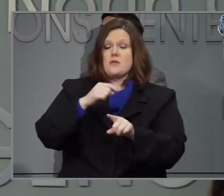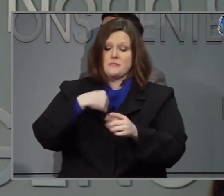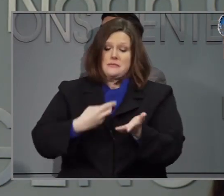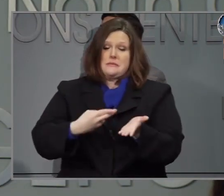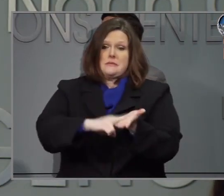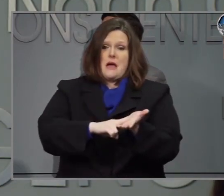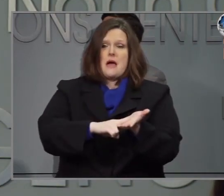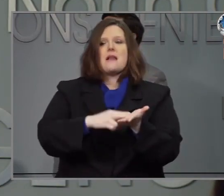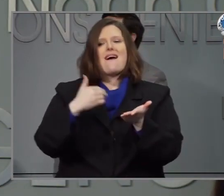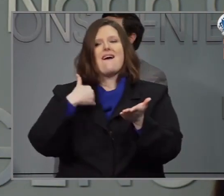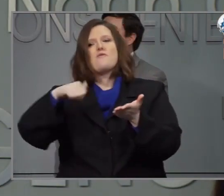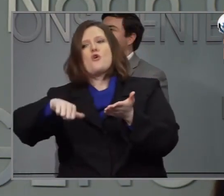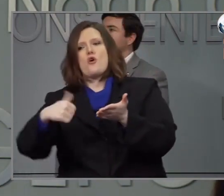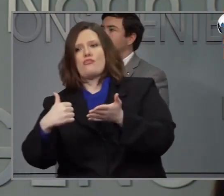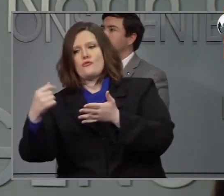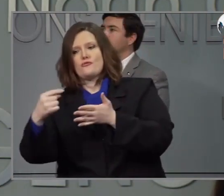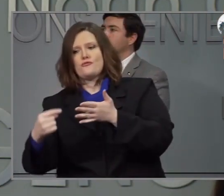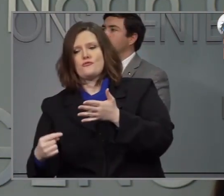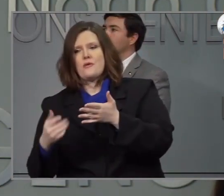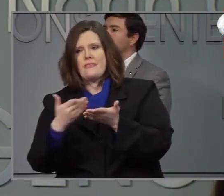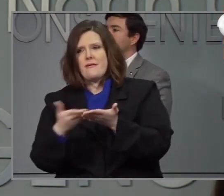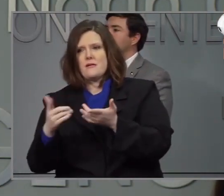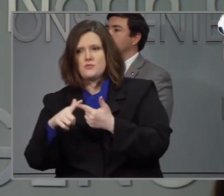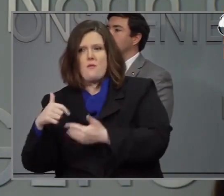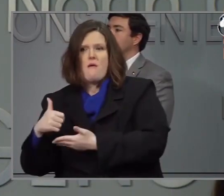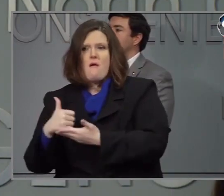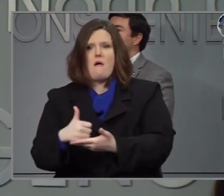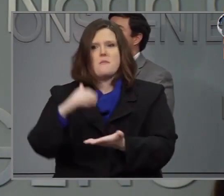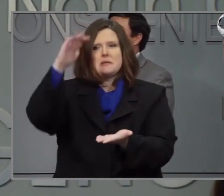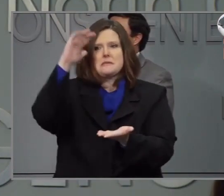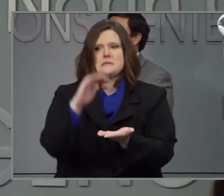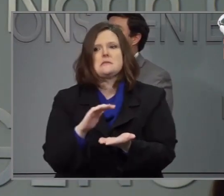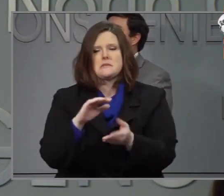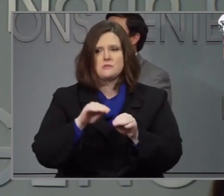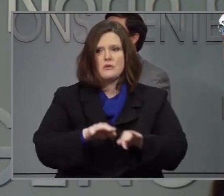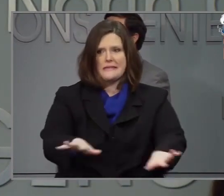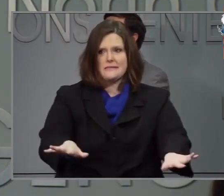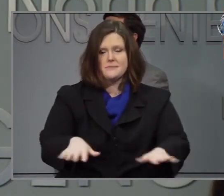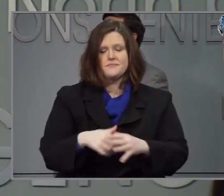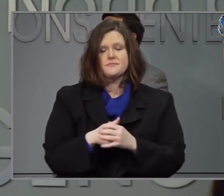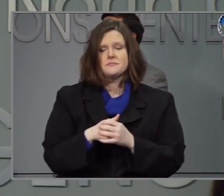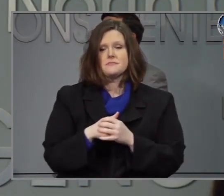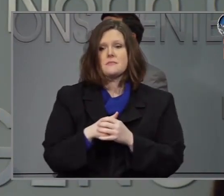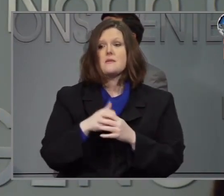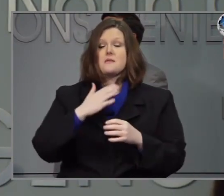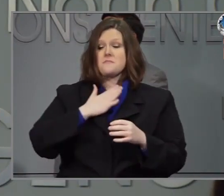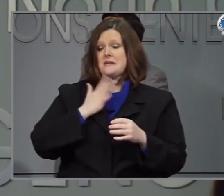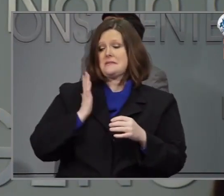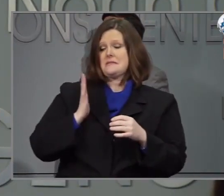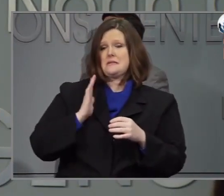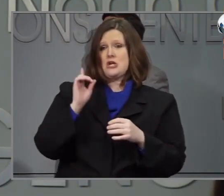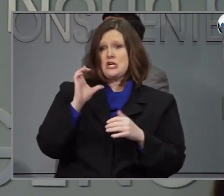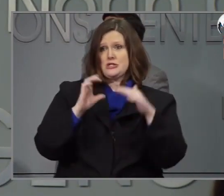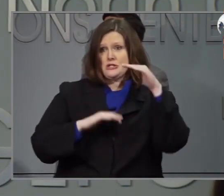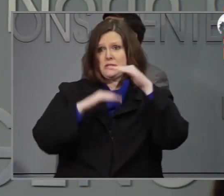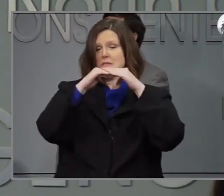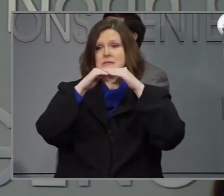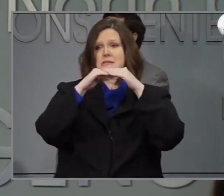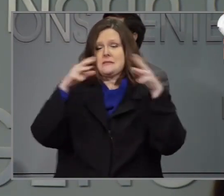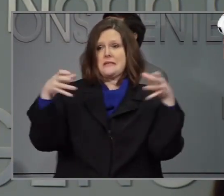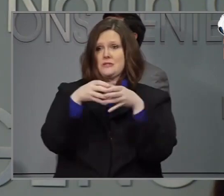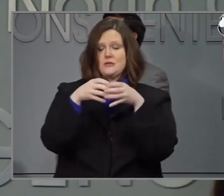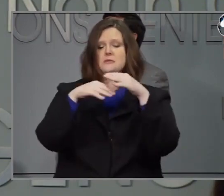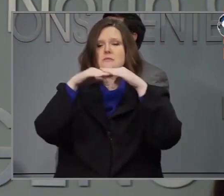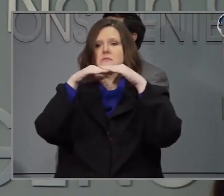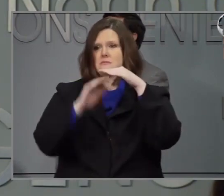estoy firmando va a tomar pasos para desacelerar la propagación baja el umbral para prohibir